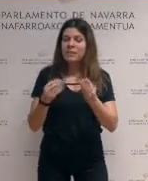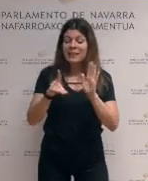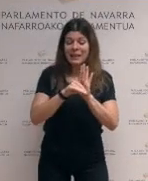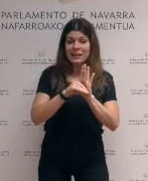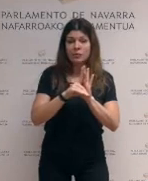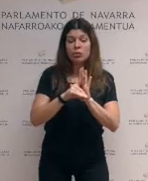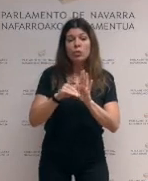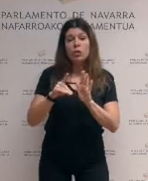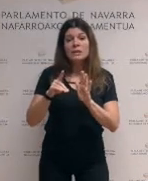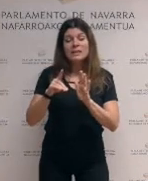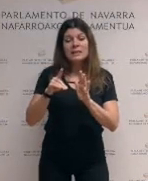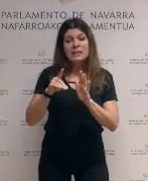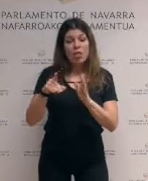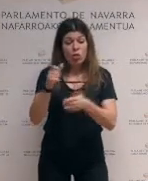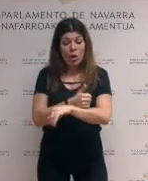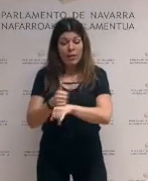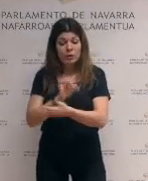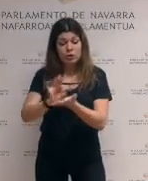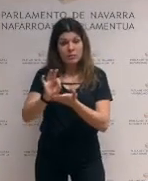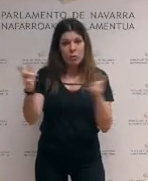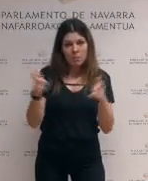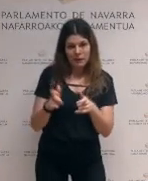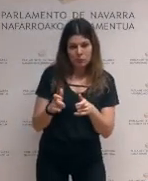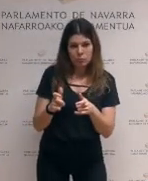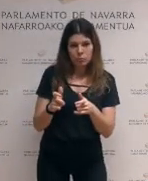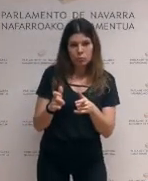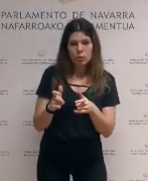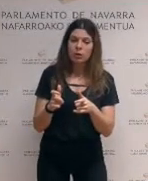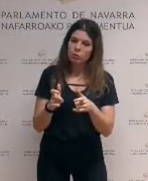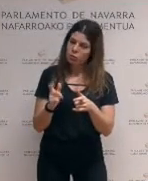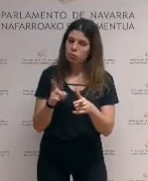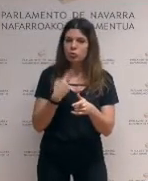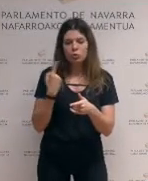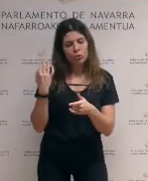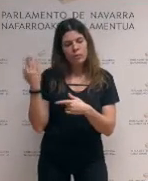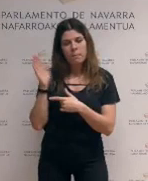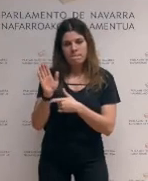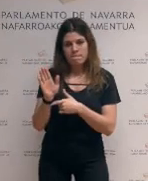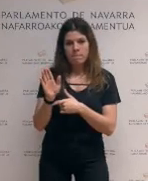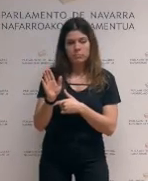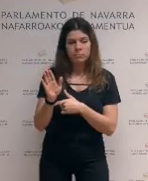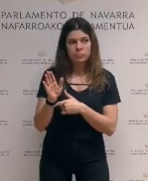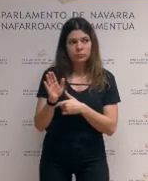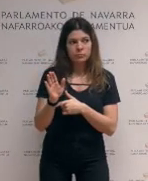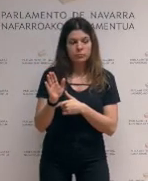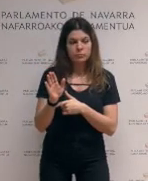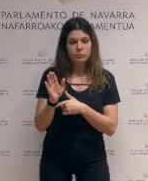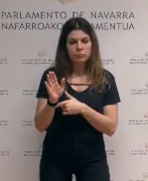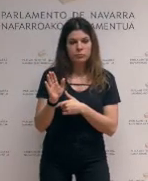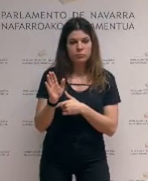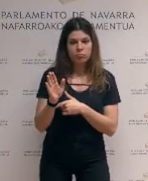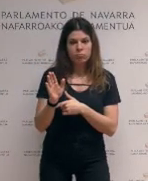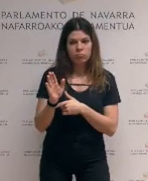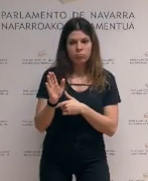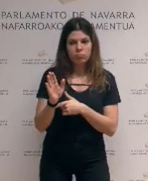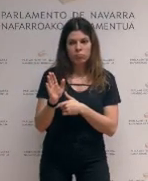a los ciudadanos. Y es ahí donde nosotros hemos entendido que teníamos que presentar esta moción. Nosotros no podemos estar nunca de acuerdo